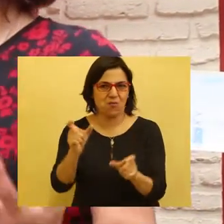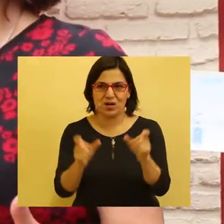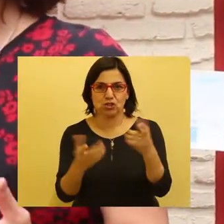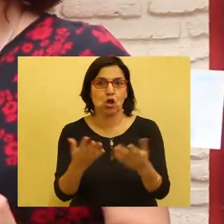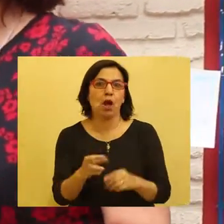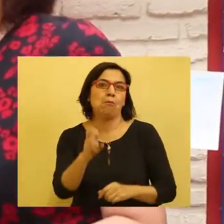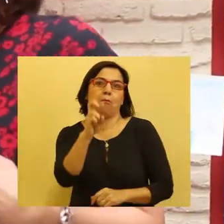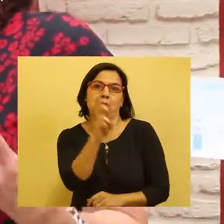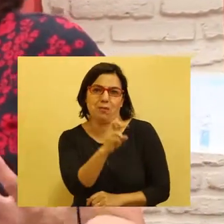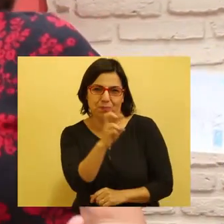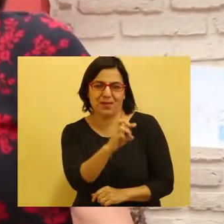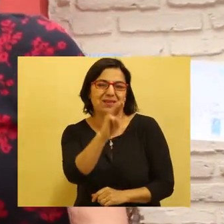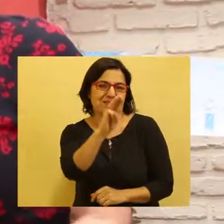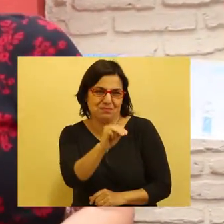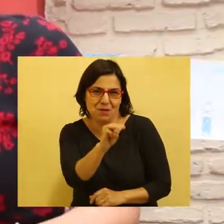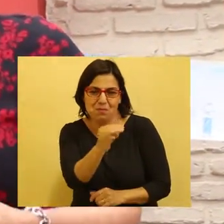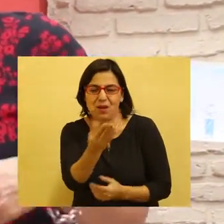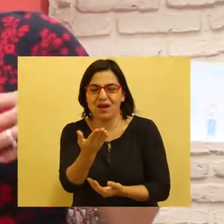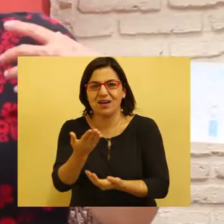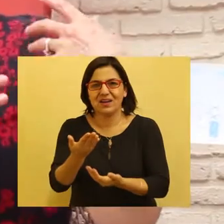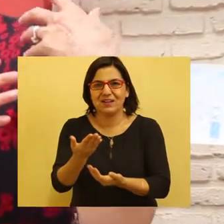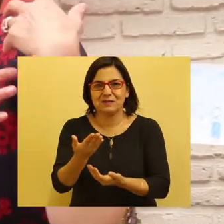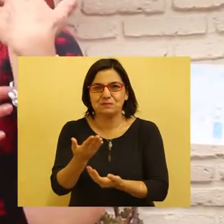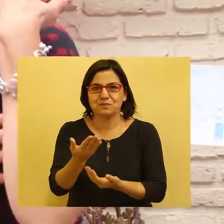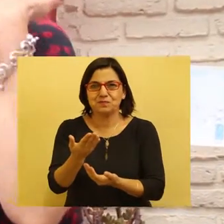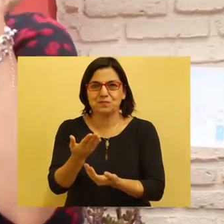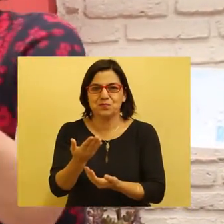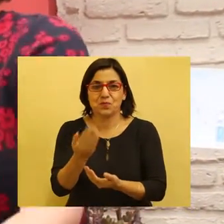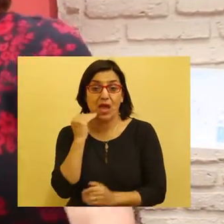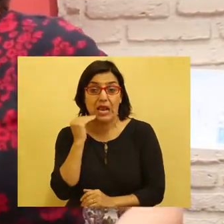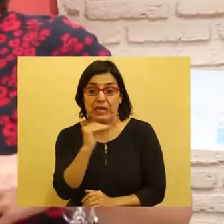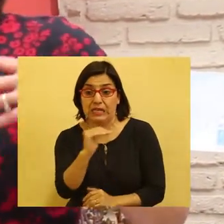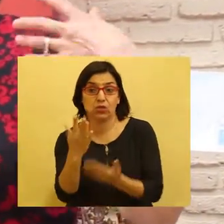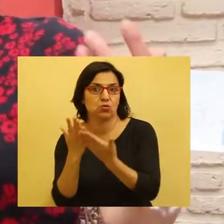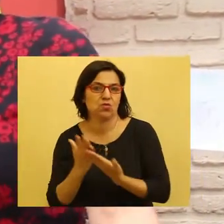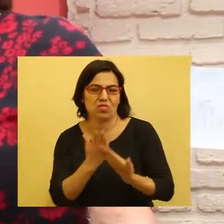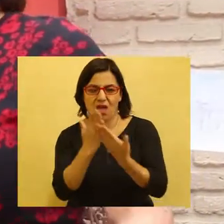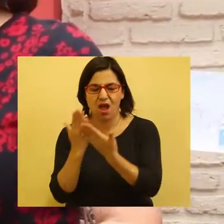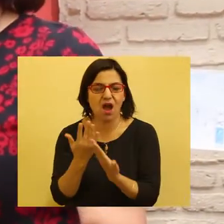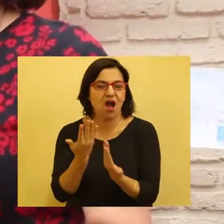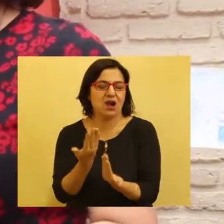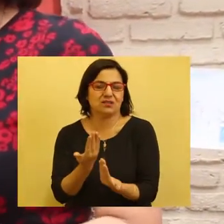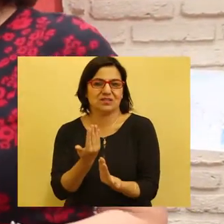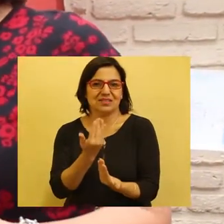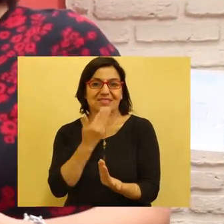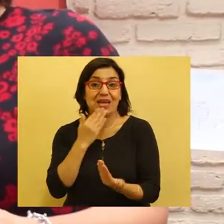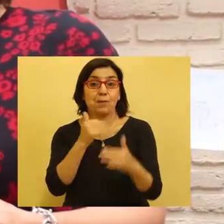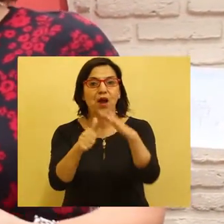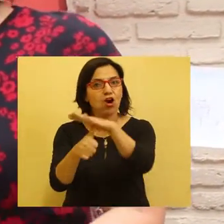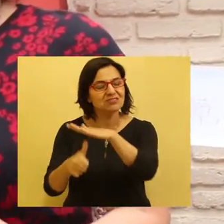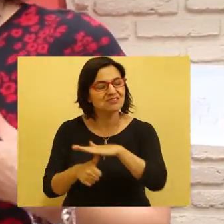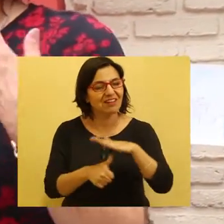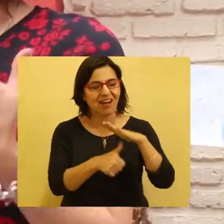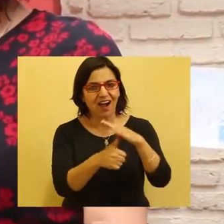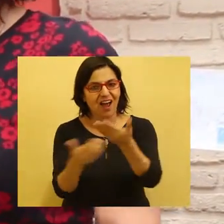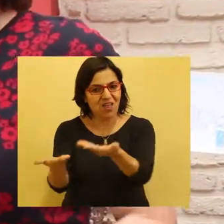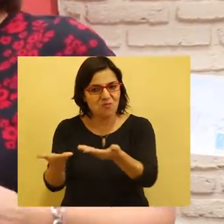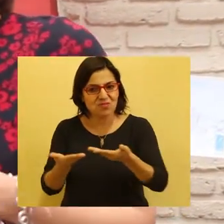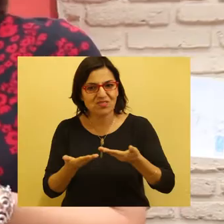de la comunidad educativa. Estaban los papás, estaban las mamás, los alumnos, estaban también